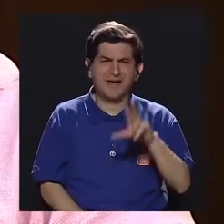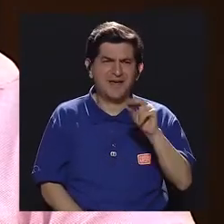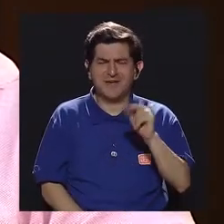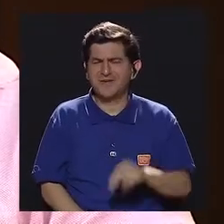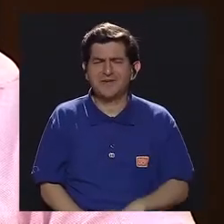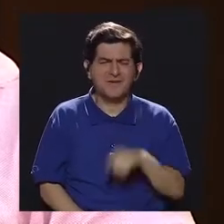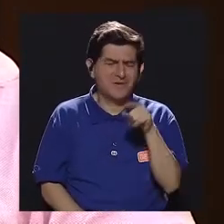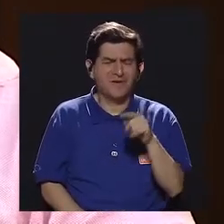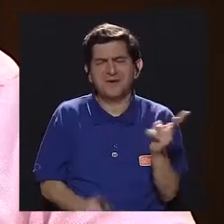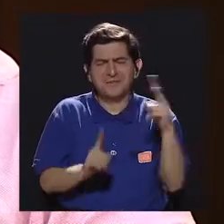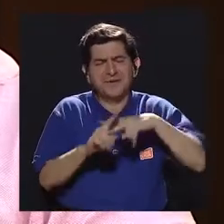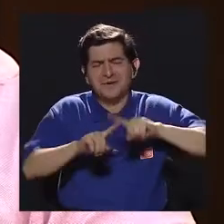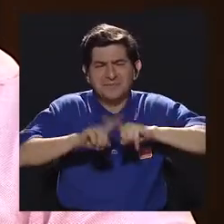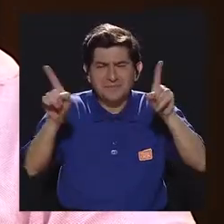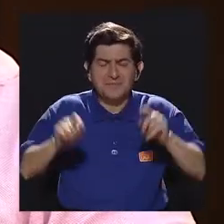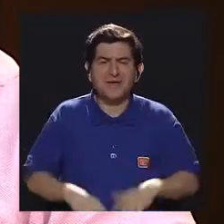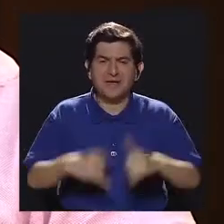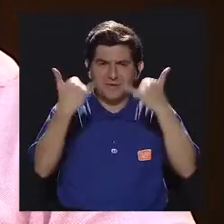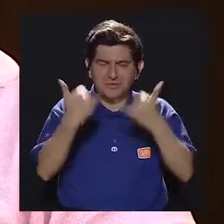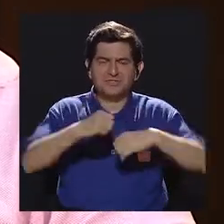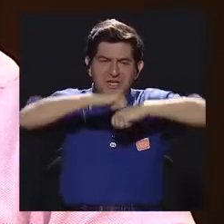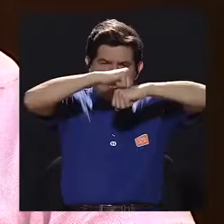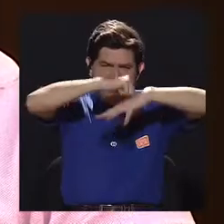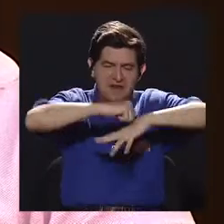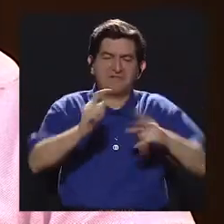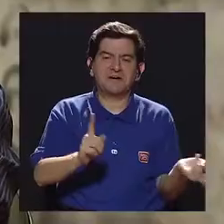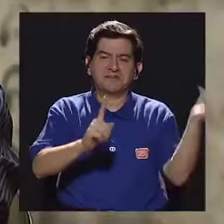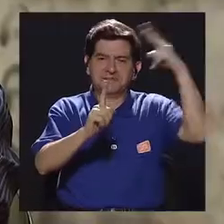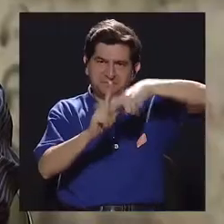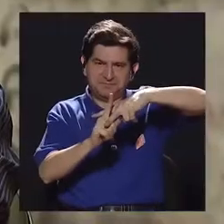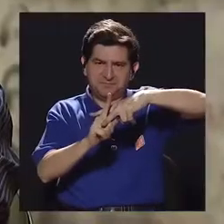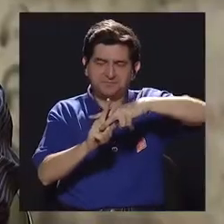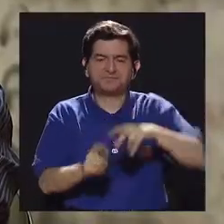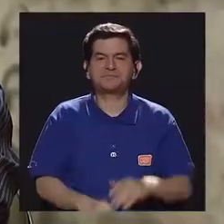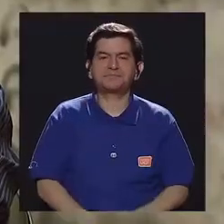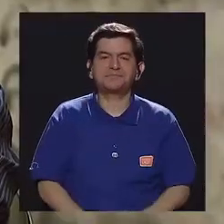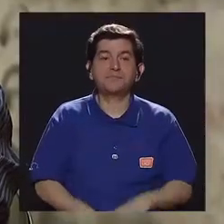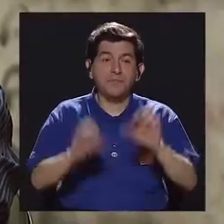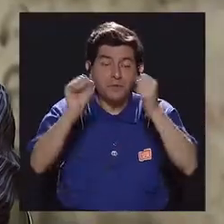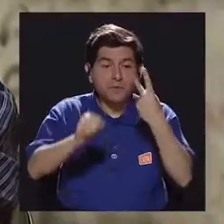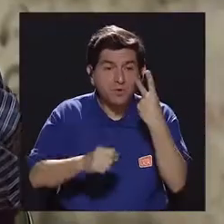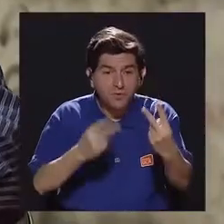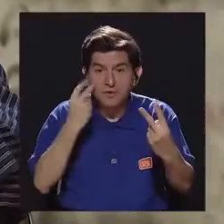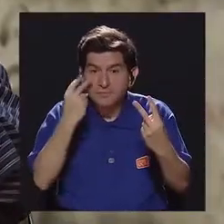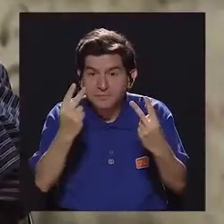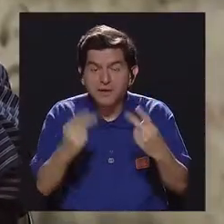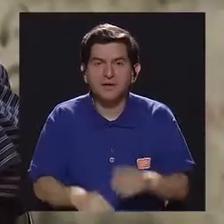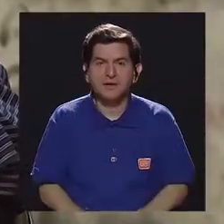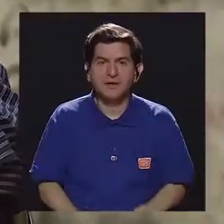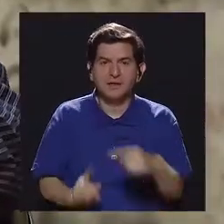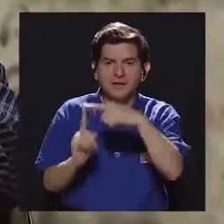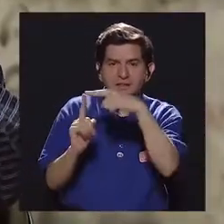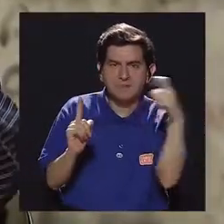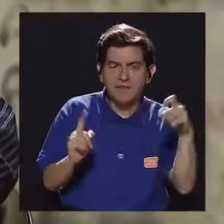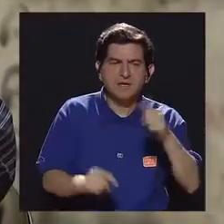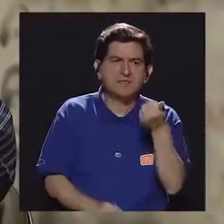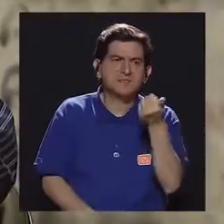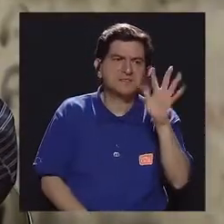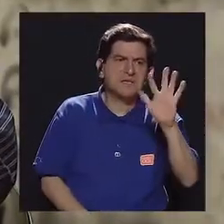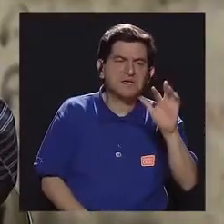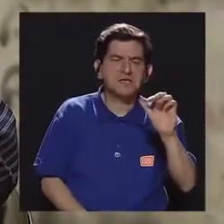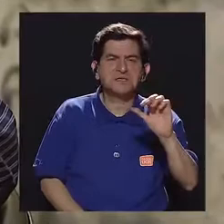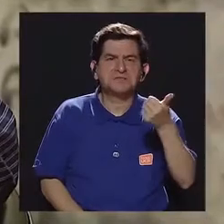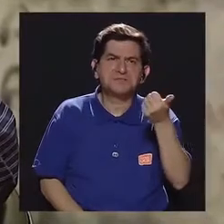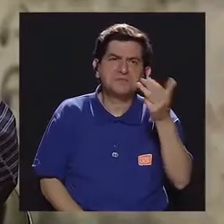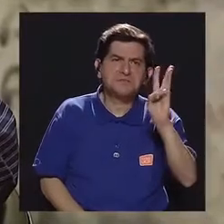un cierre apical, o sea, la raíz termina completamente de formarse. Entonces, vos podés verlos desde los